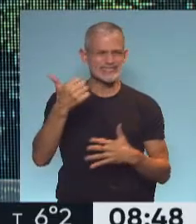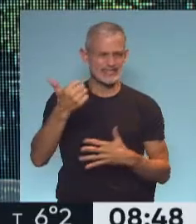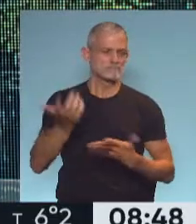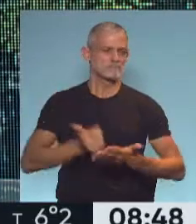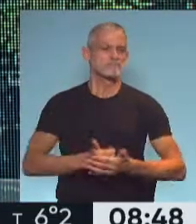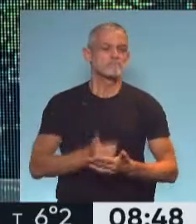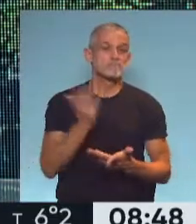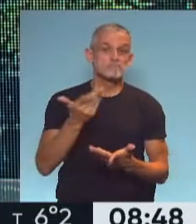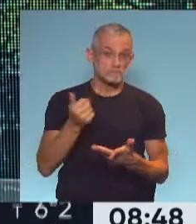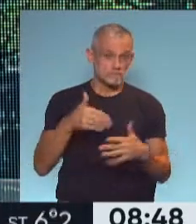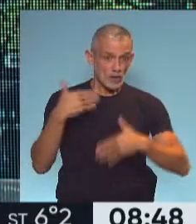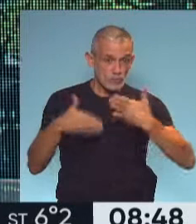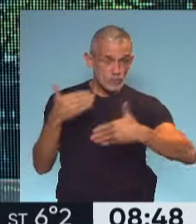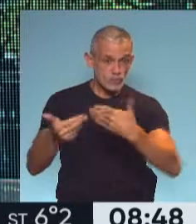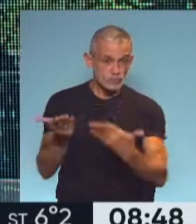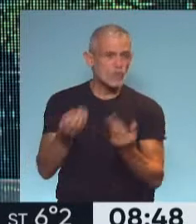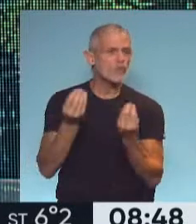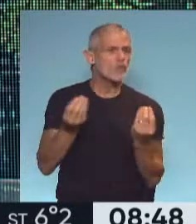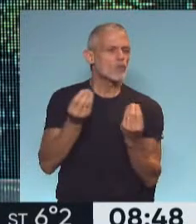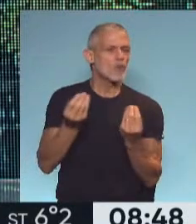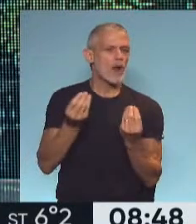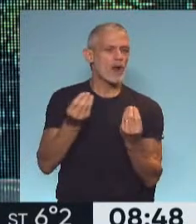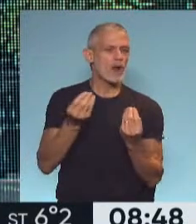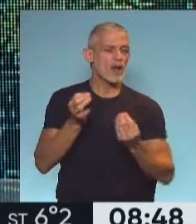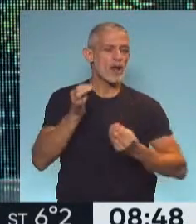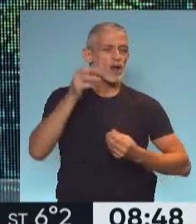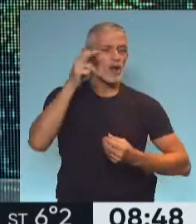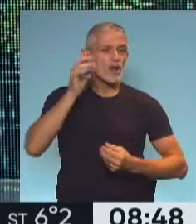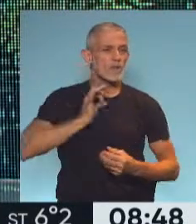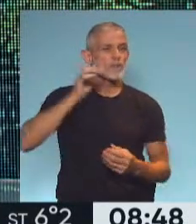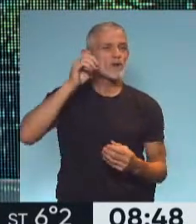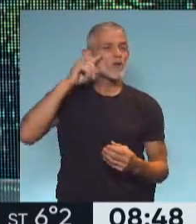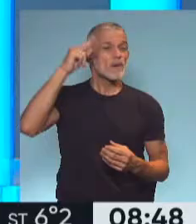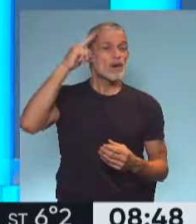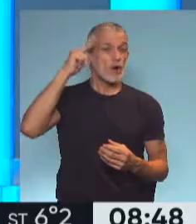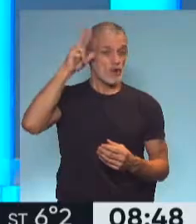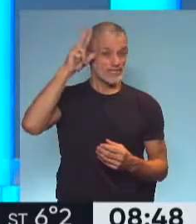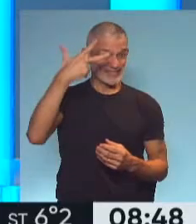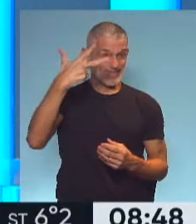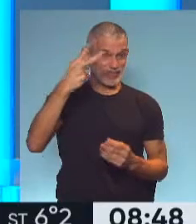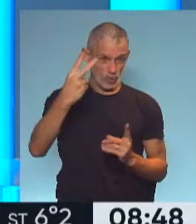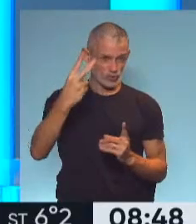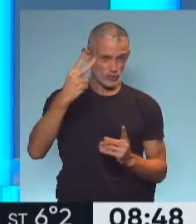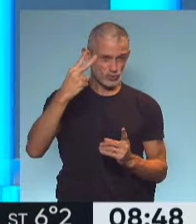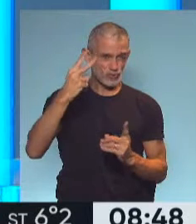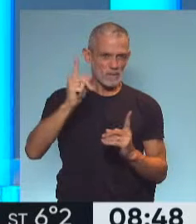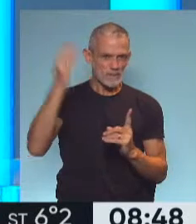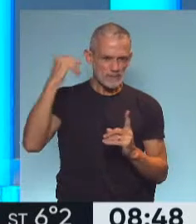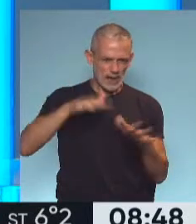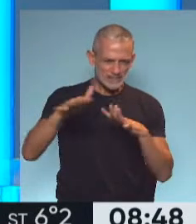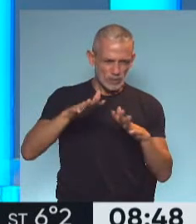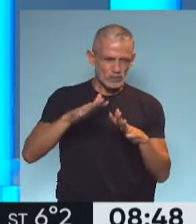está en pleno desarrollo en el 82 la guerra de malvinas estábamos en esa situación